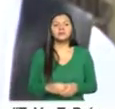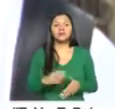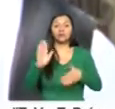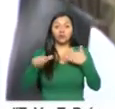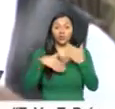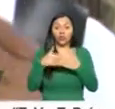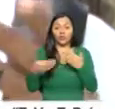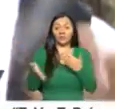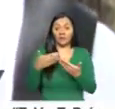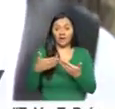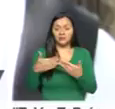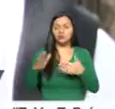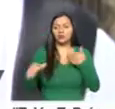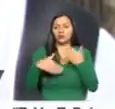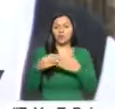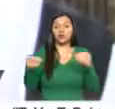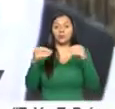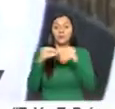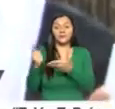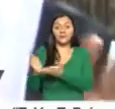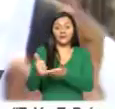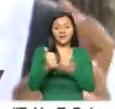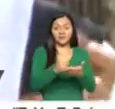todo lo que beneficie para que las personas estén